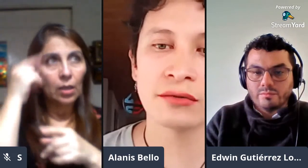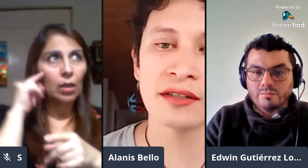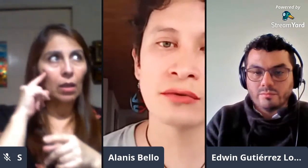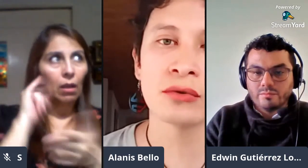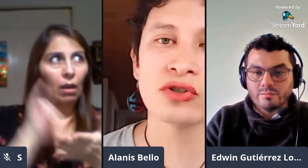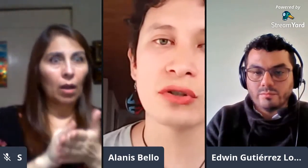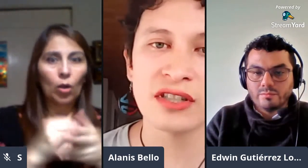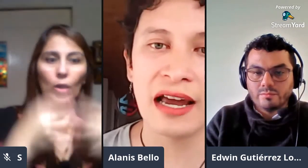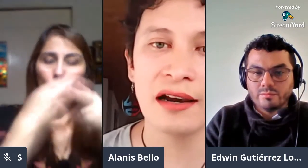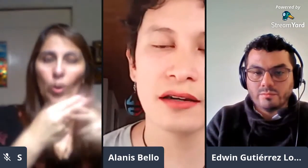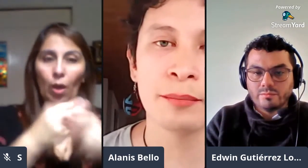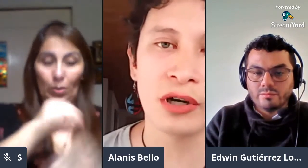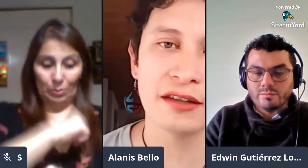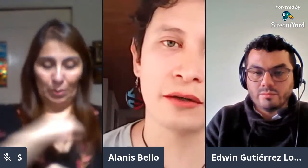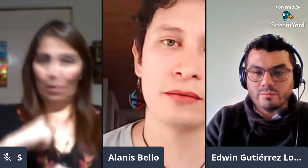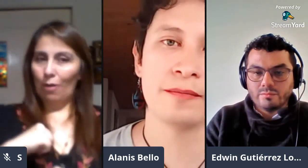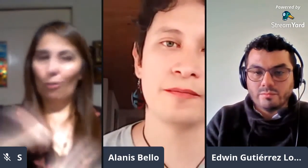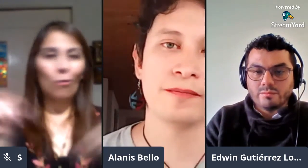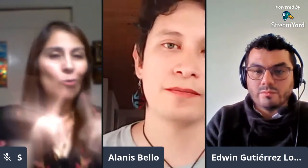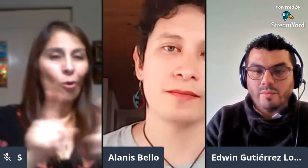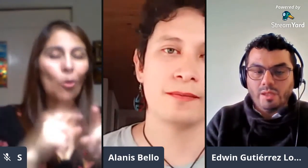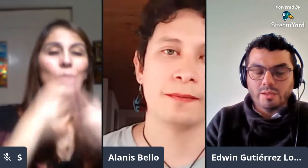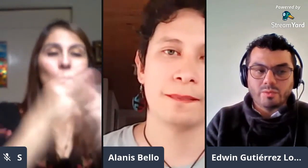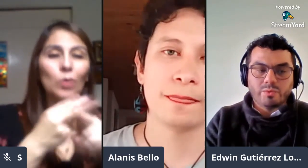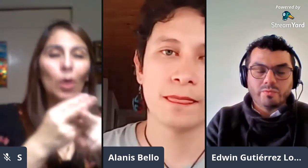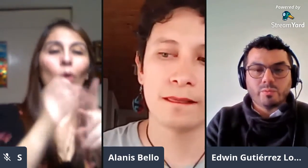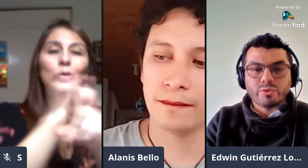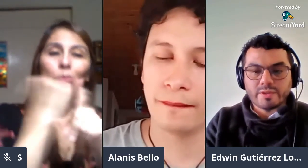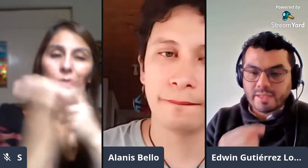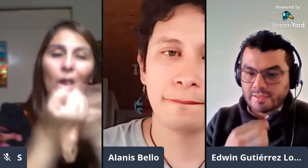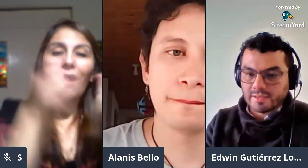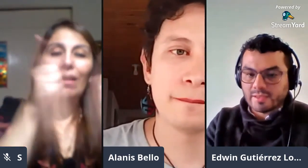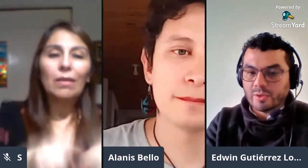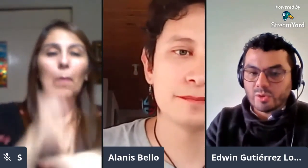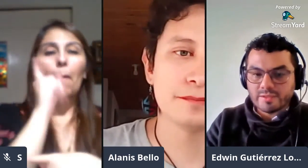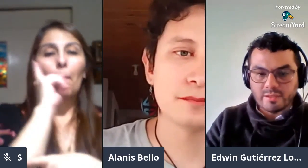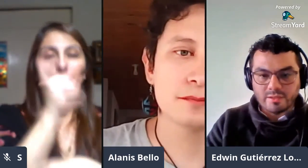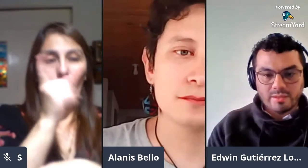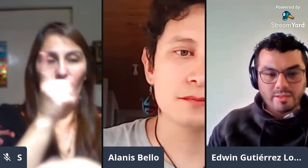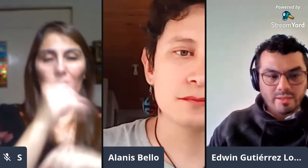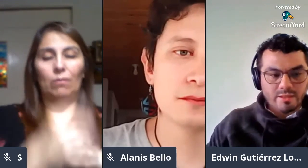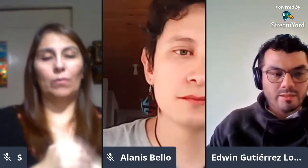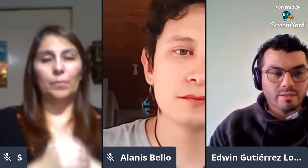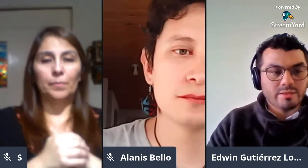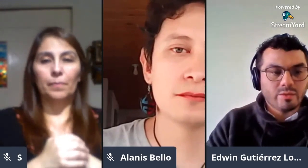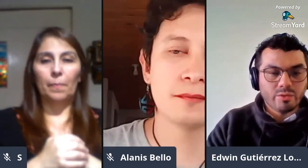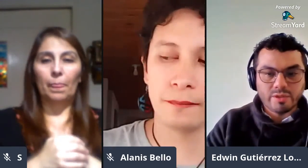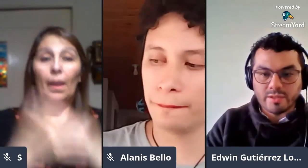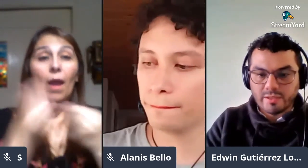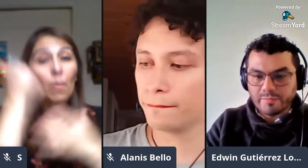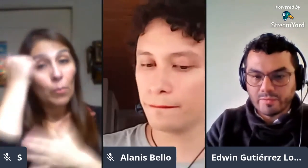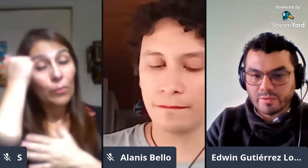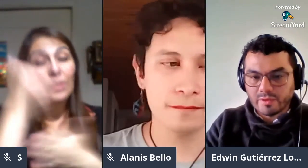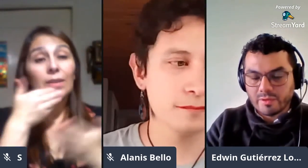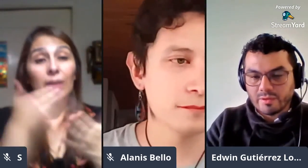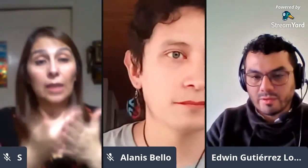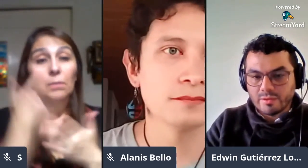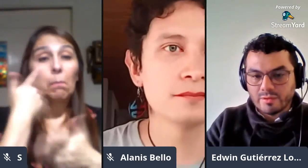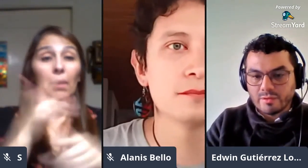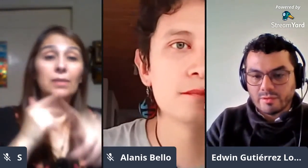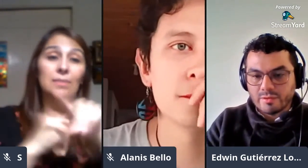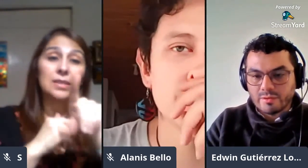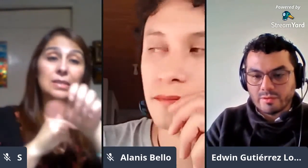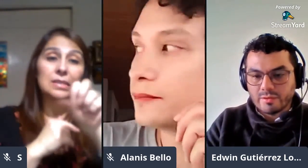sino que es un asunto social y político. Listo, profe, muchas gracias. Creo que Sandra ya está conectada.